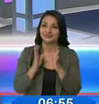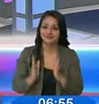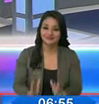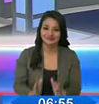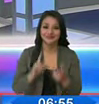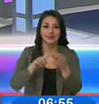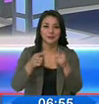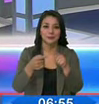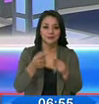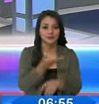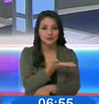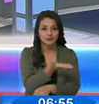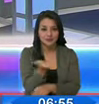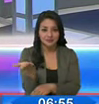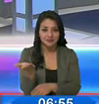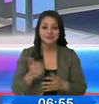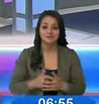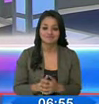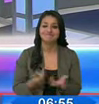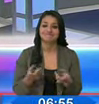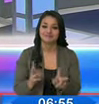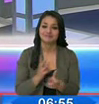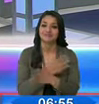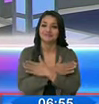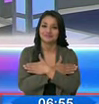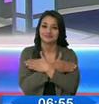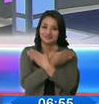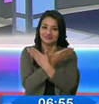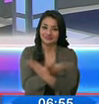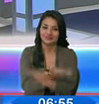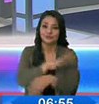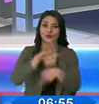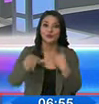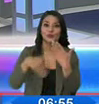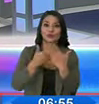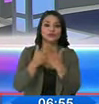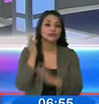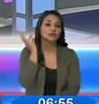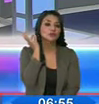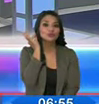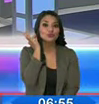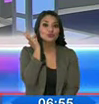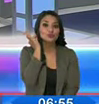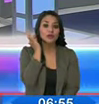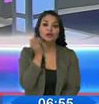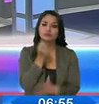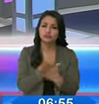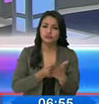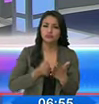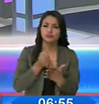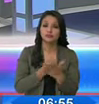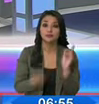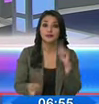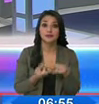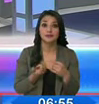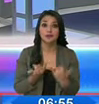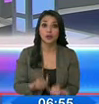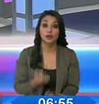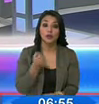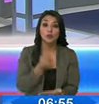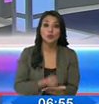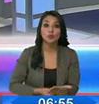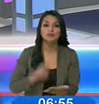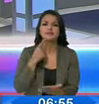televidentes también. Me uno a esa felicitación, a ese saludo para todas las mujeres, para todas aquellas luchadoras que hasta ahora siguen luchando por la